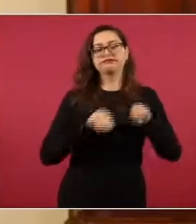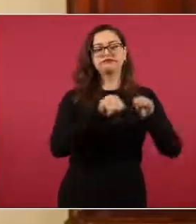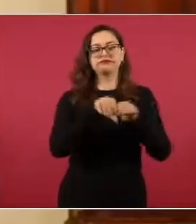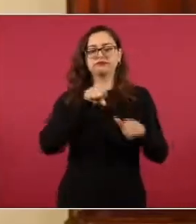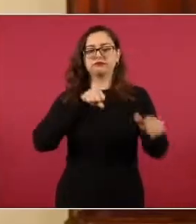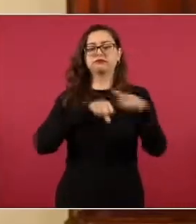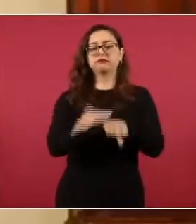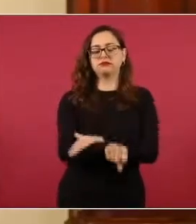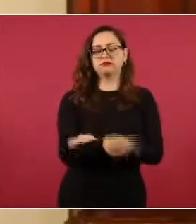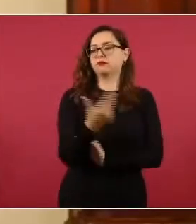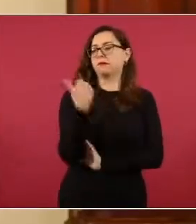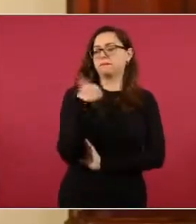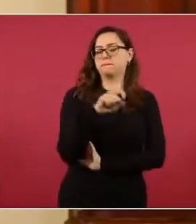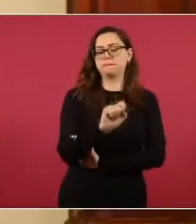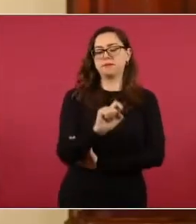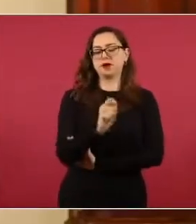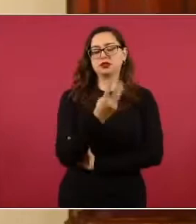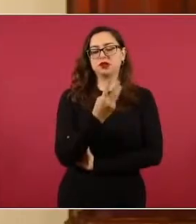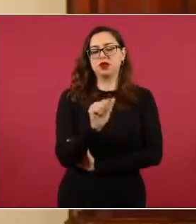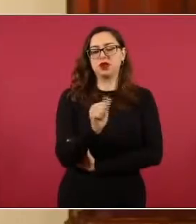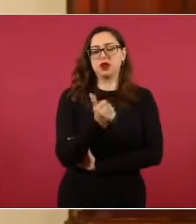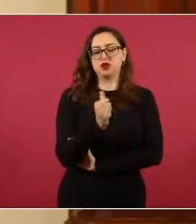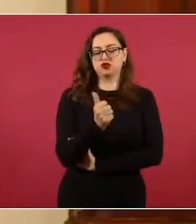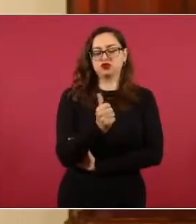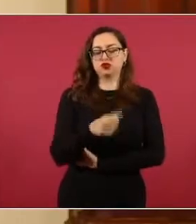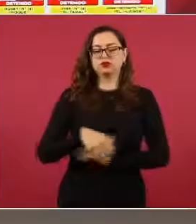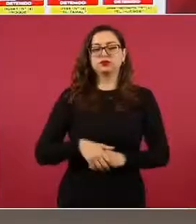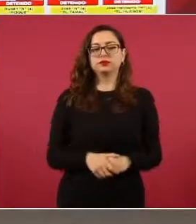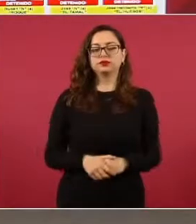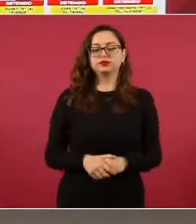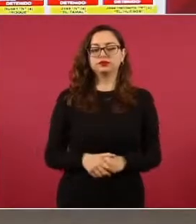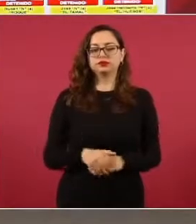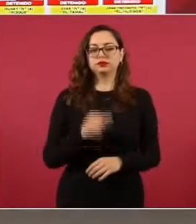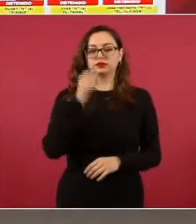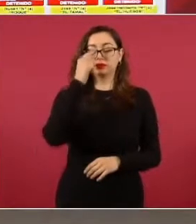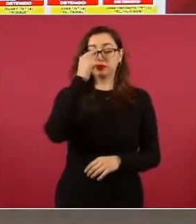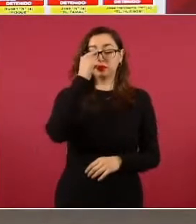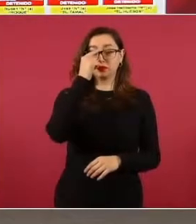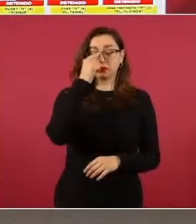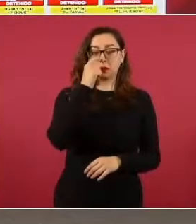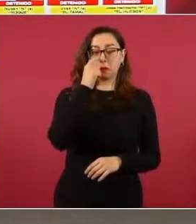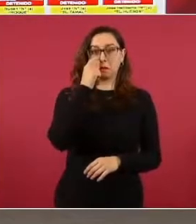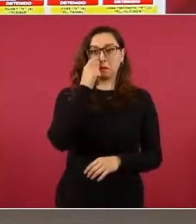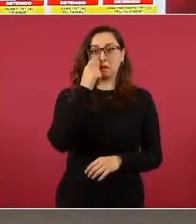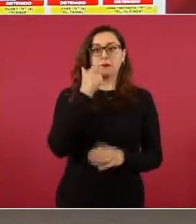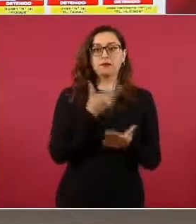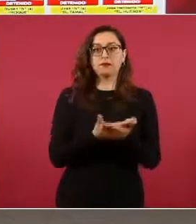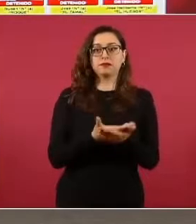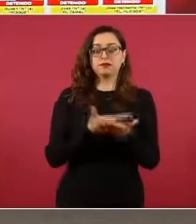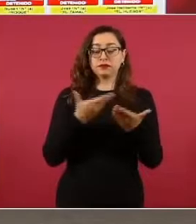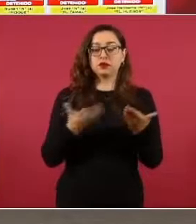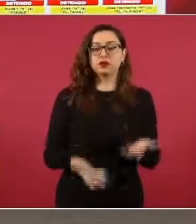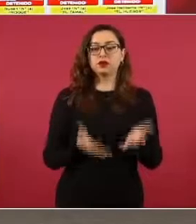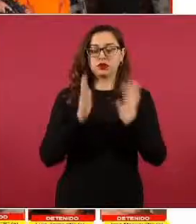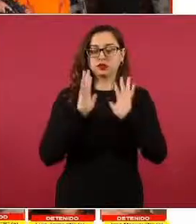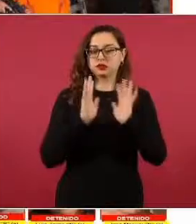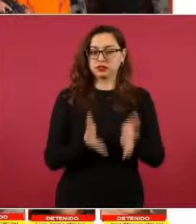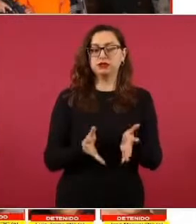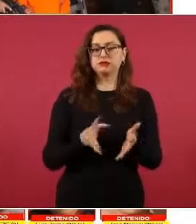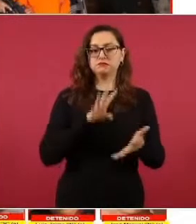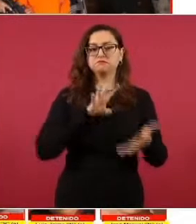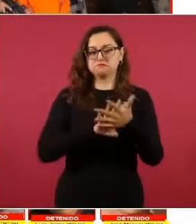el pasado 24 de agosto y ya ahora se le cumplimentó la orden de